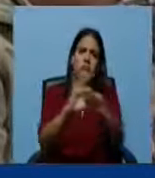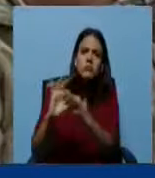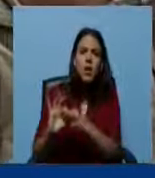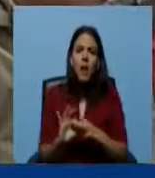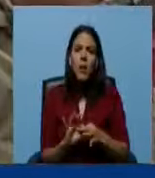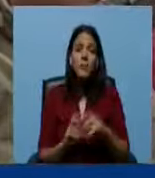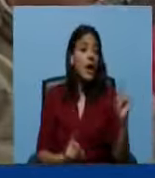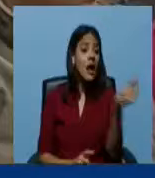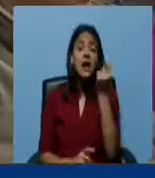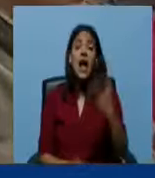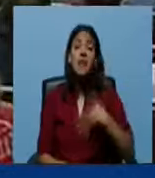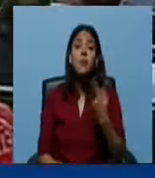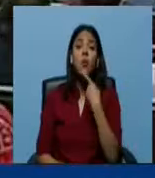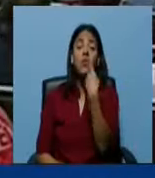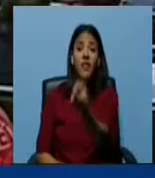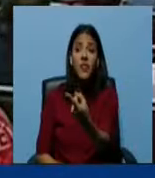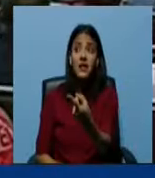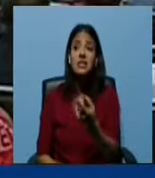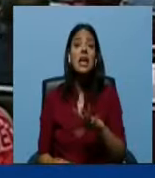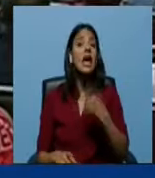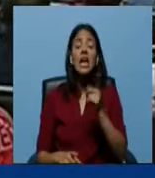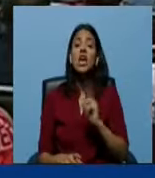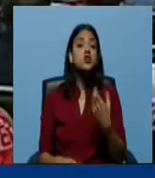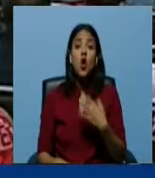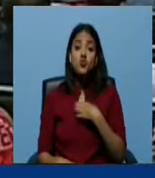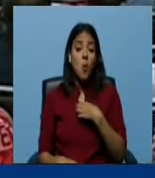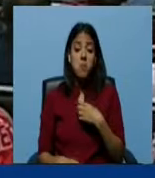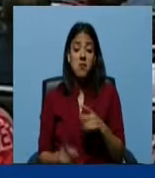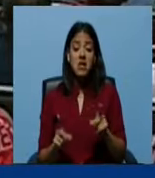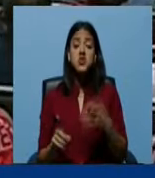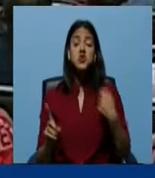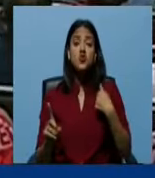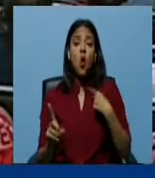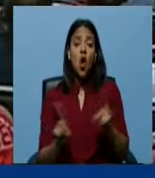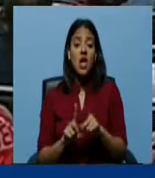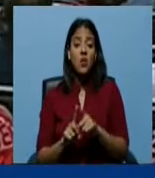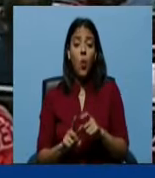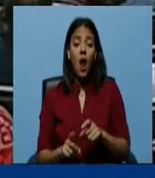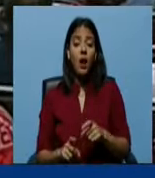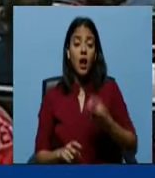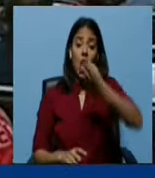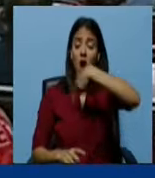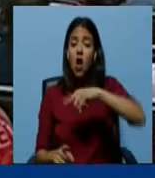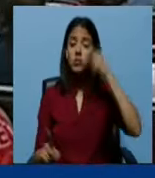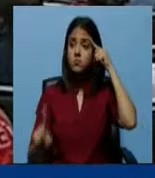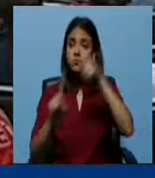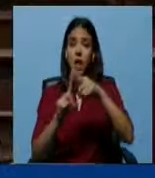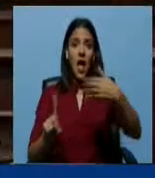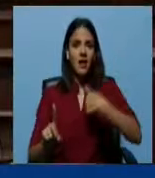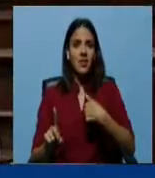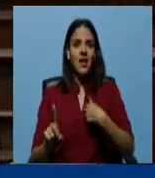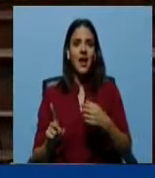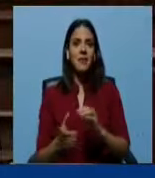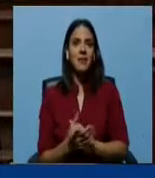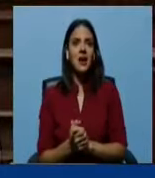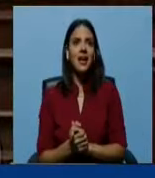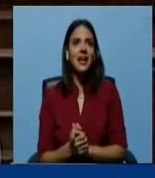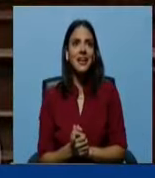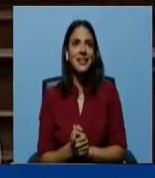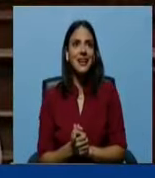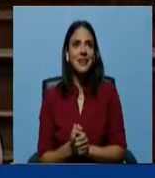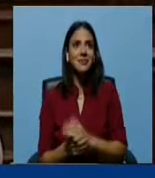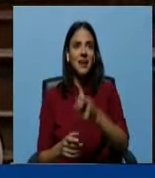Nadie puede considerarse indispensable en ningún puesto, en ninguna tarea. Nadie, nadie.